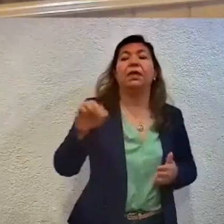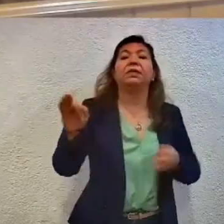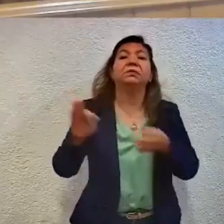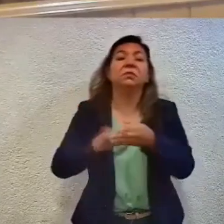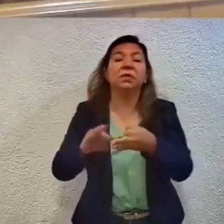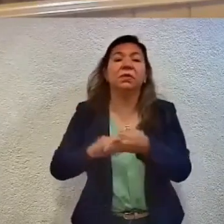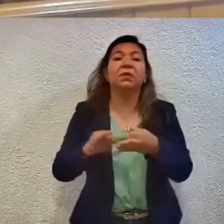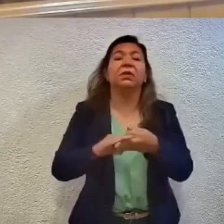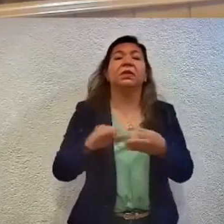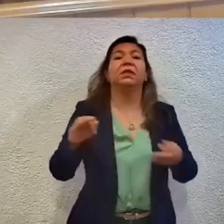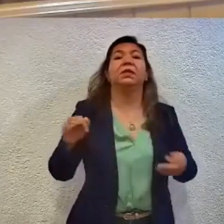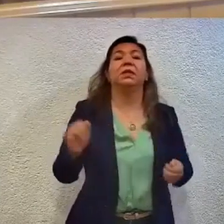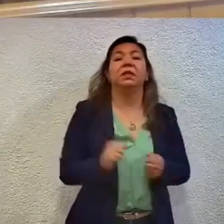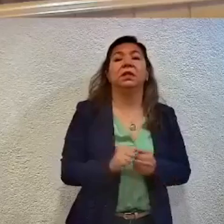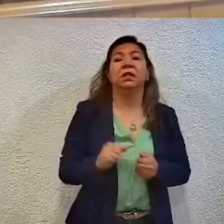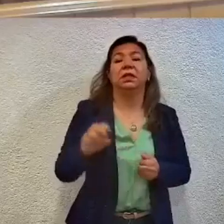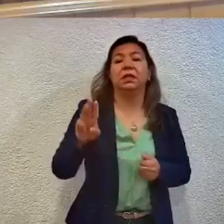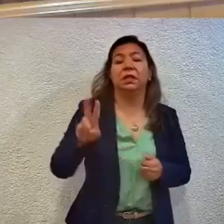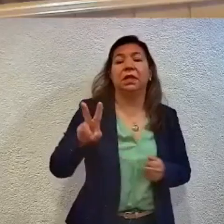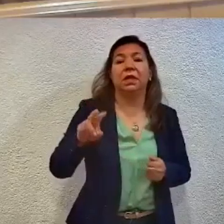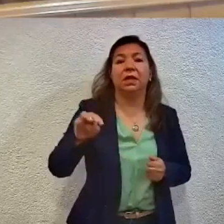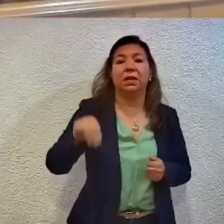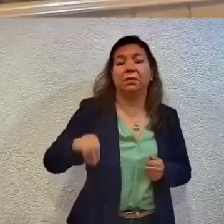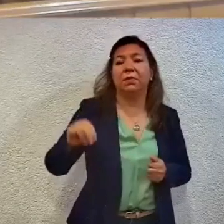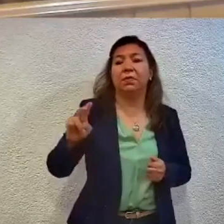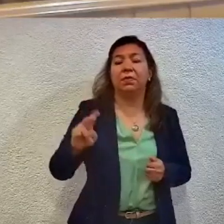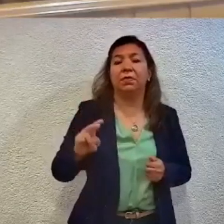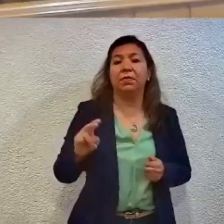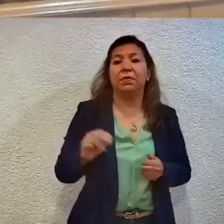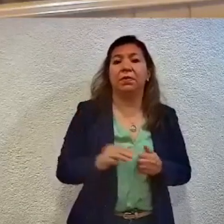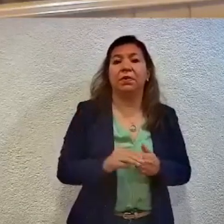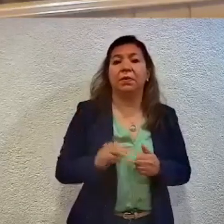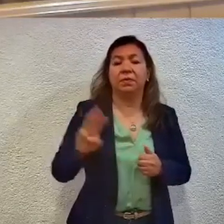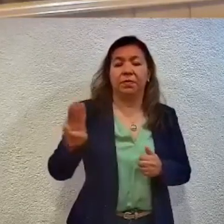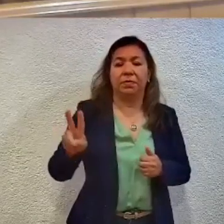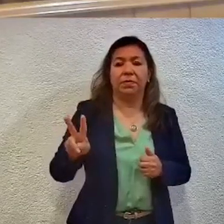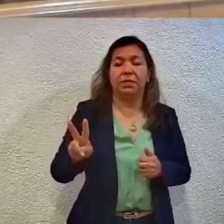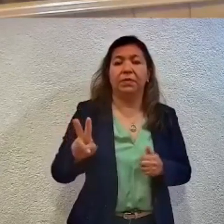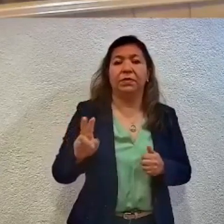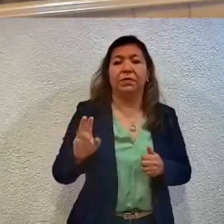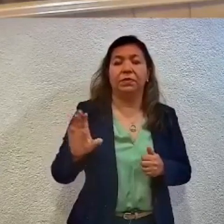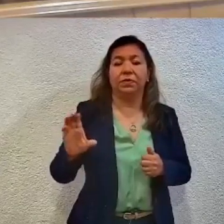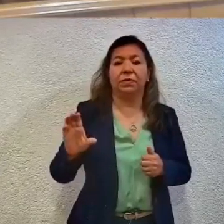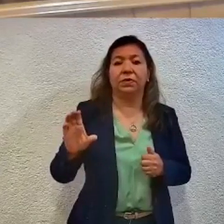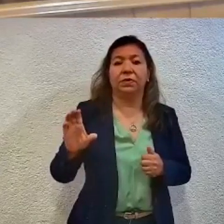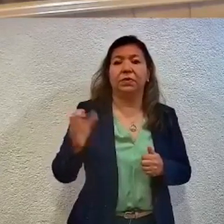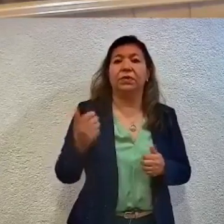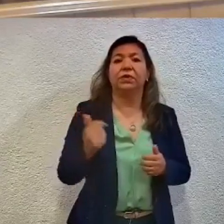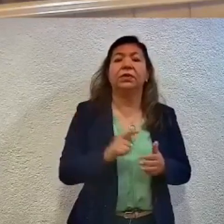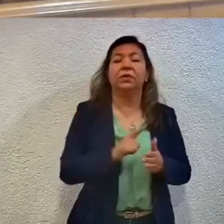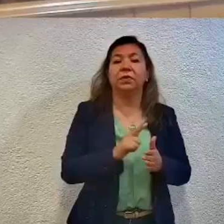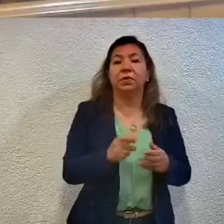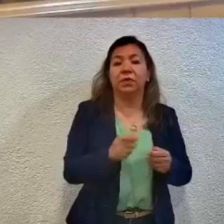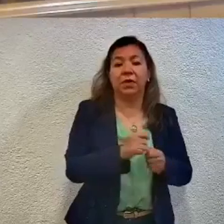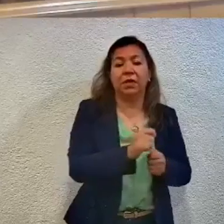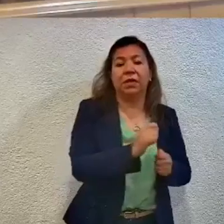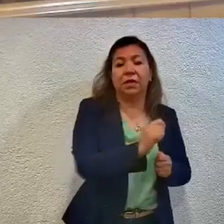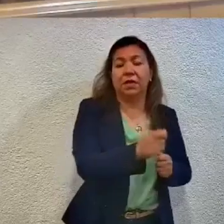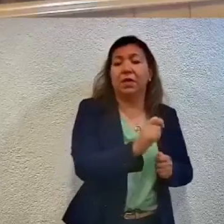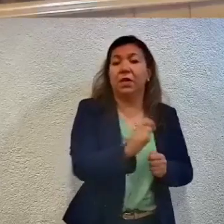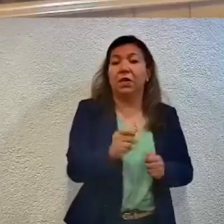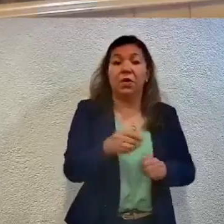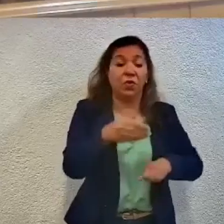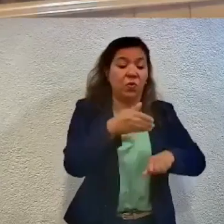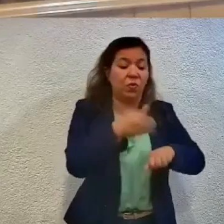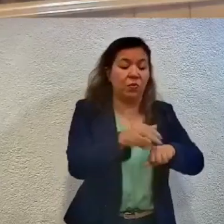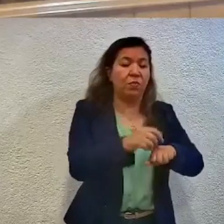partidos PES, Morena y MC fue acorde a tales lineamientos. También, en el proyecto que se presenta, una vez realizada